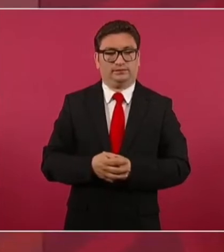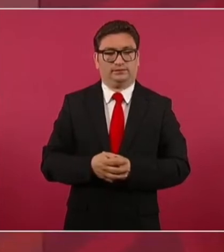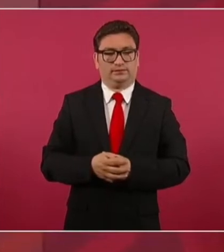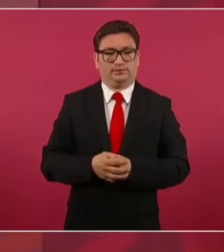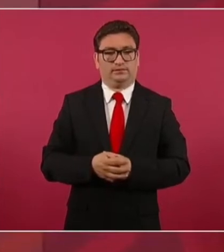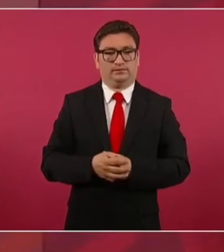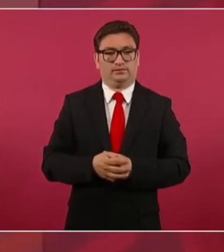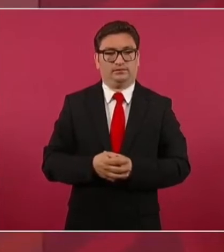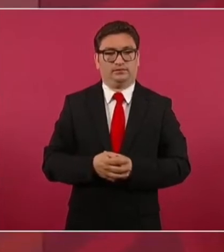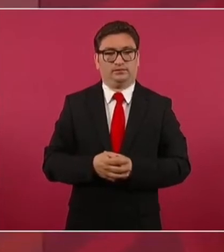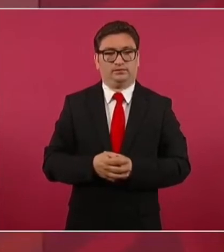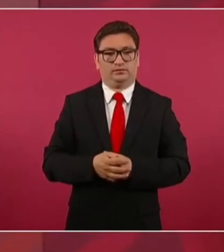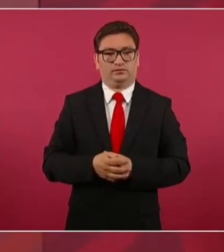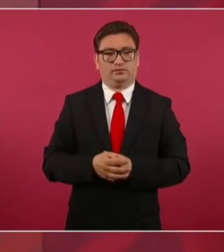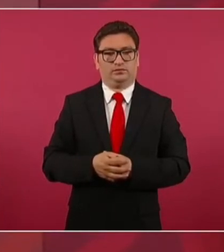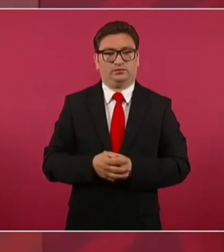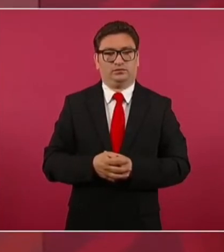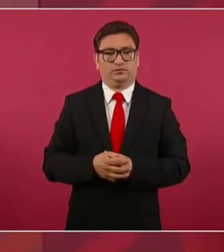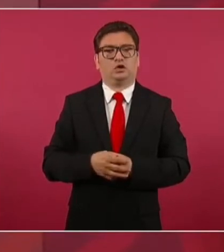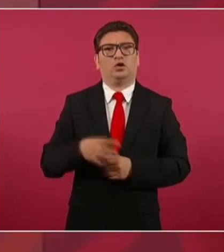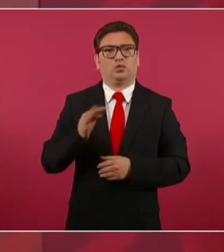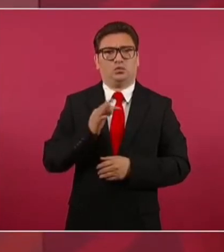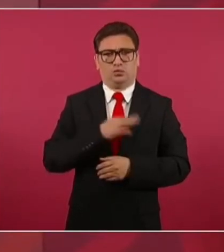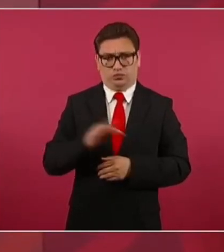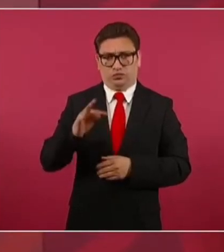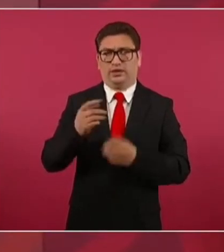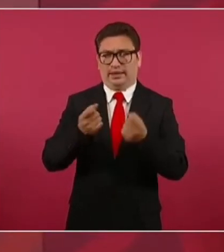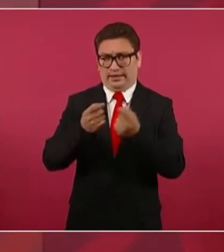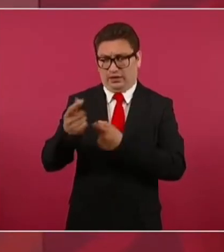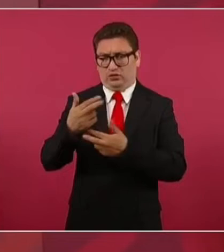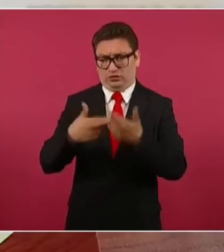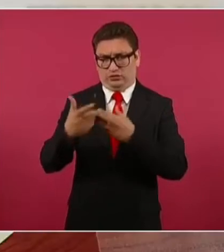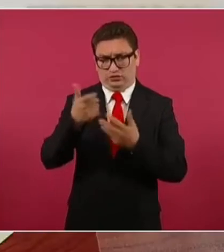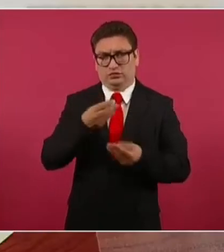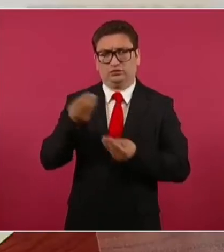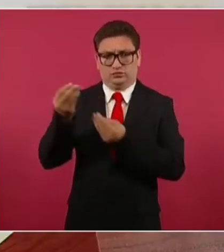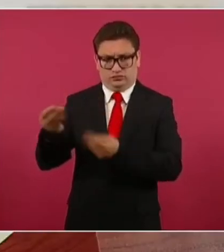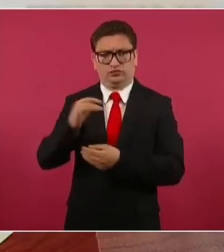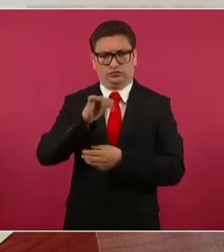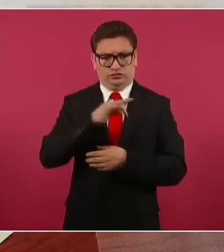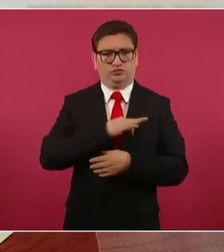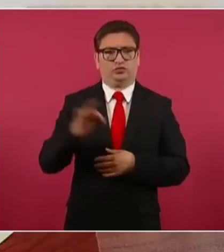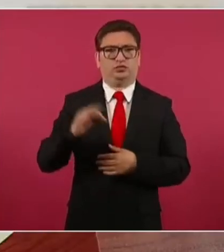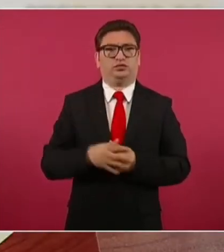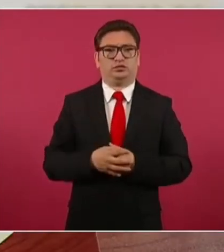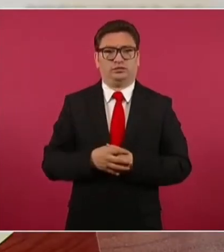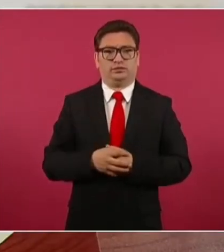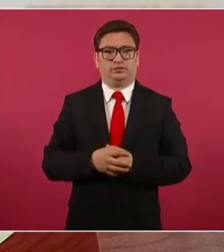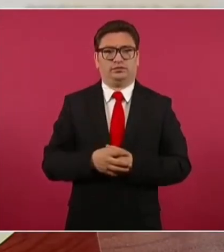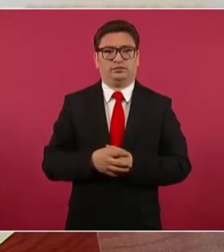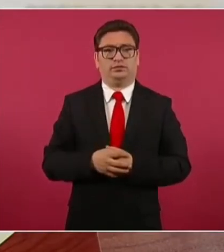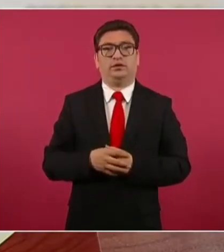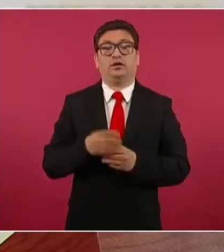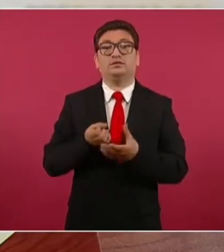Se vale que devuelvan dinero y que eso, claro, y que eso les